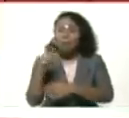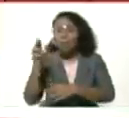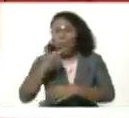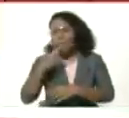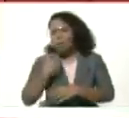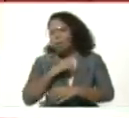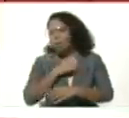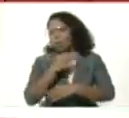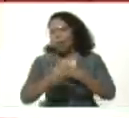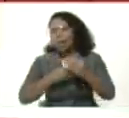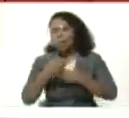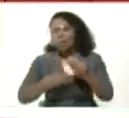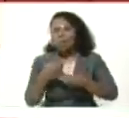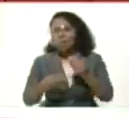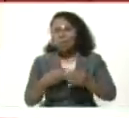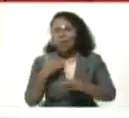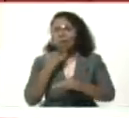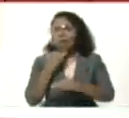ido al tema